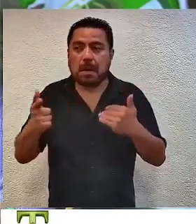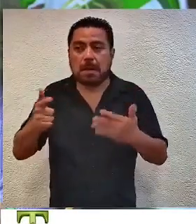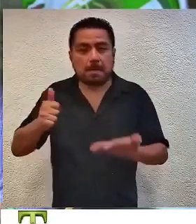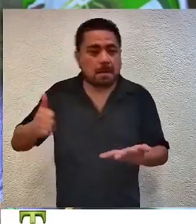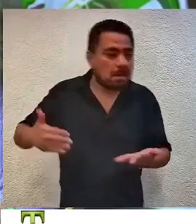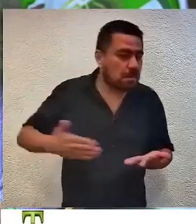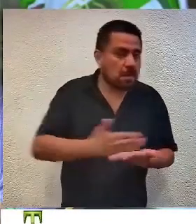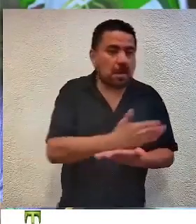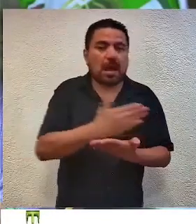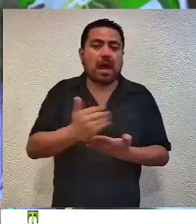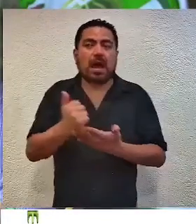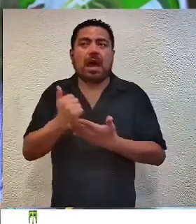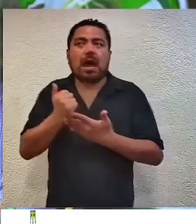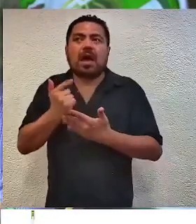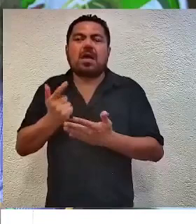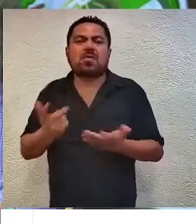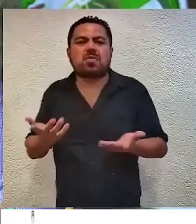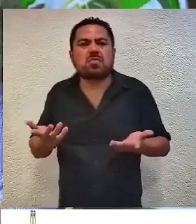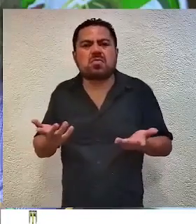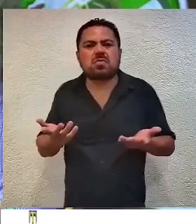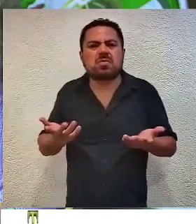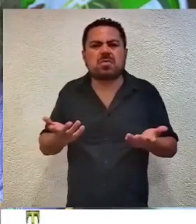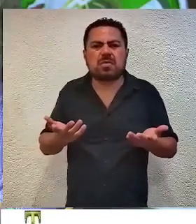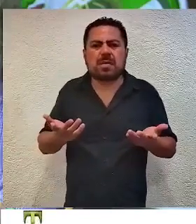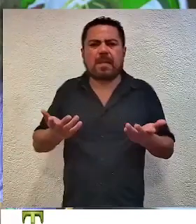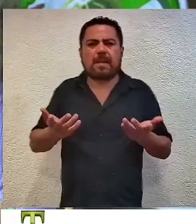transgredió algún